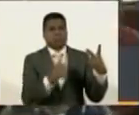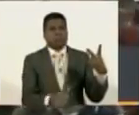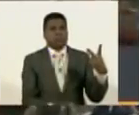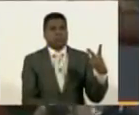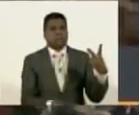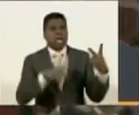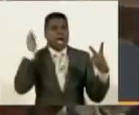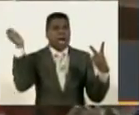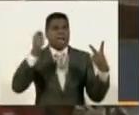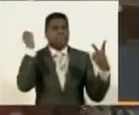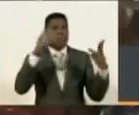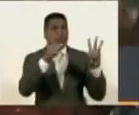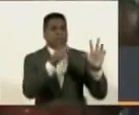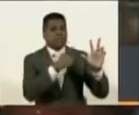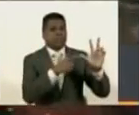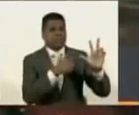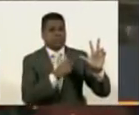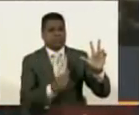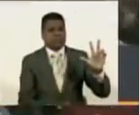Apure,